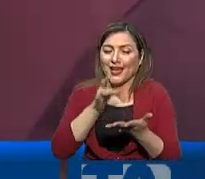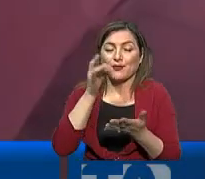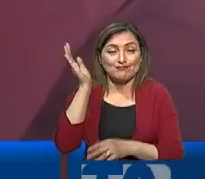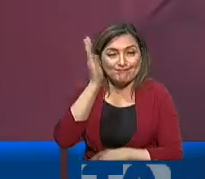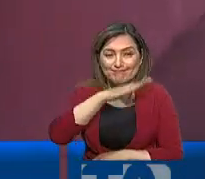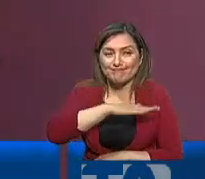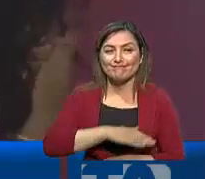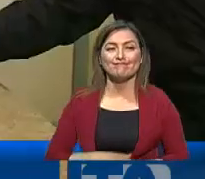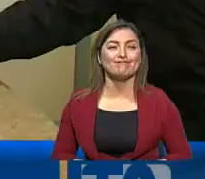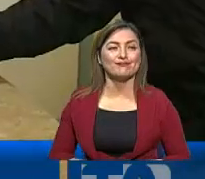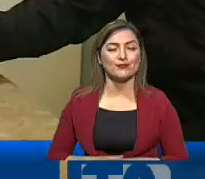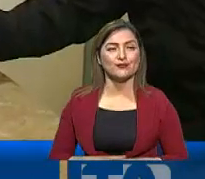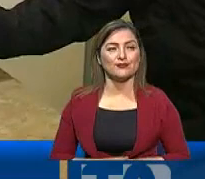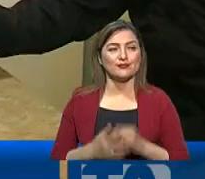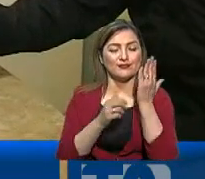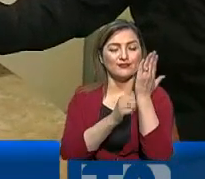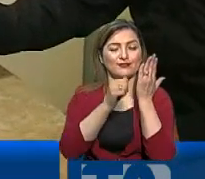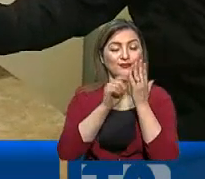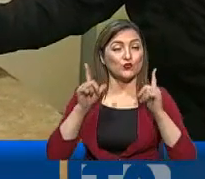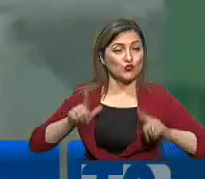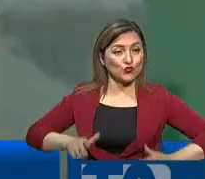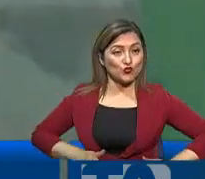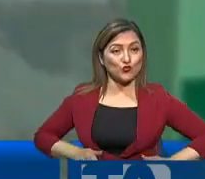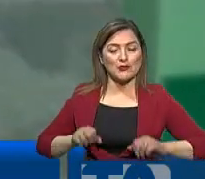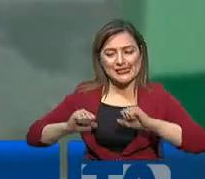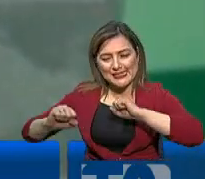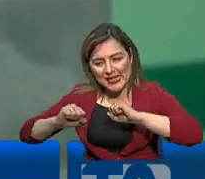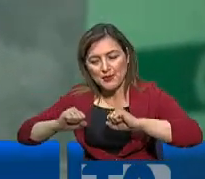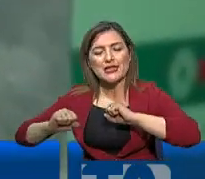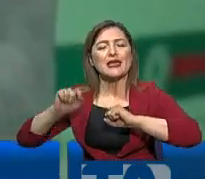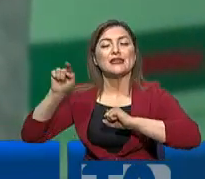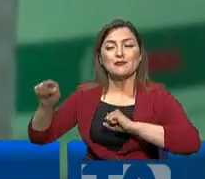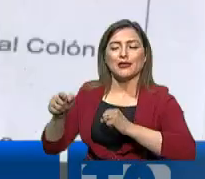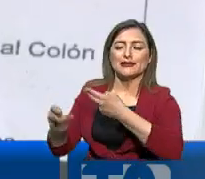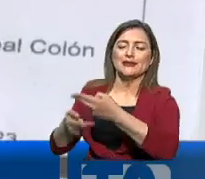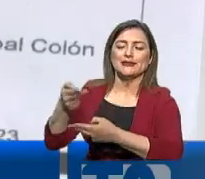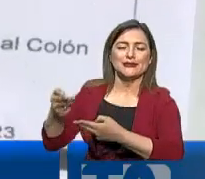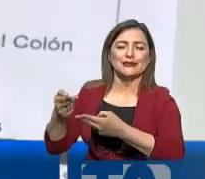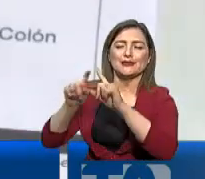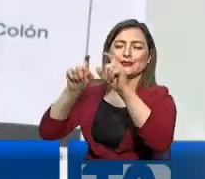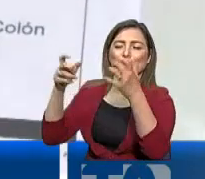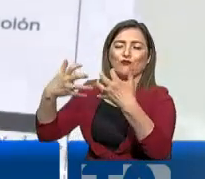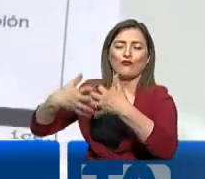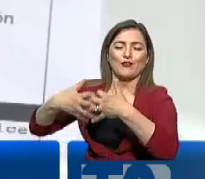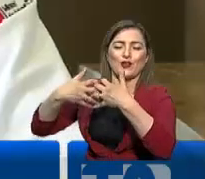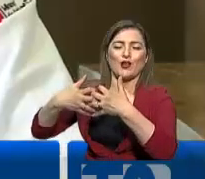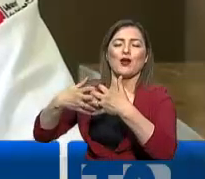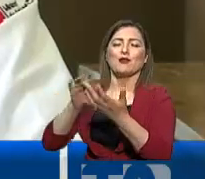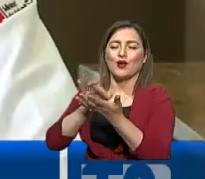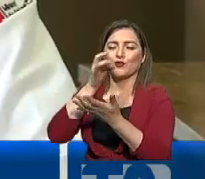gratuita el ministerio de salud consiguió la medicina mediante gestiones y negociaciones con las empresas fabricantes